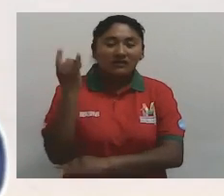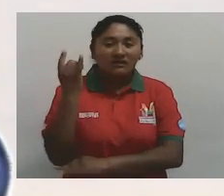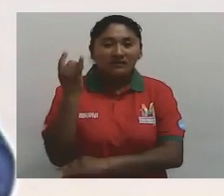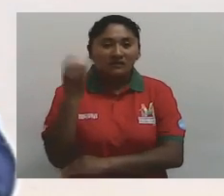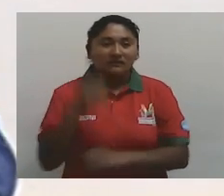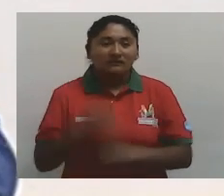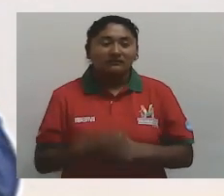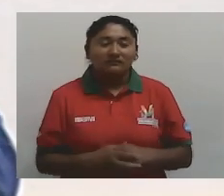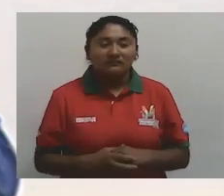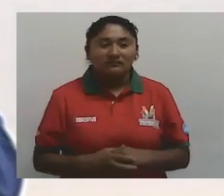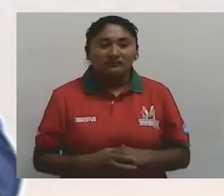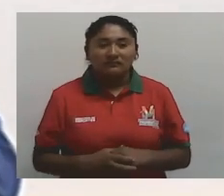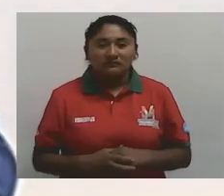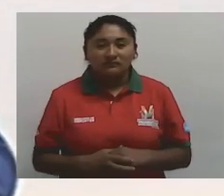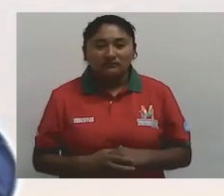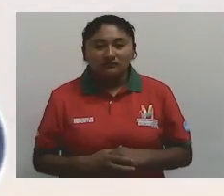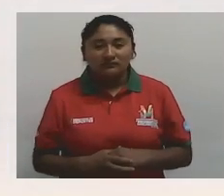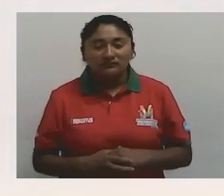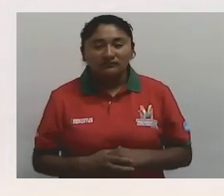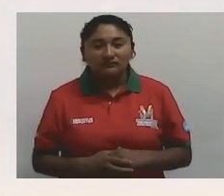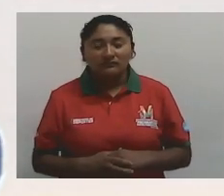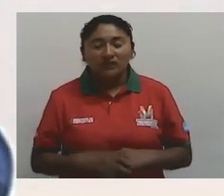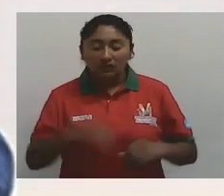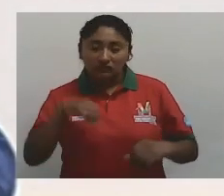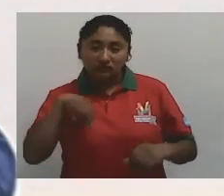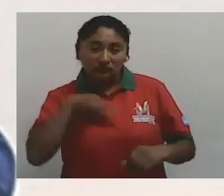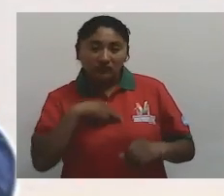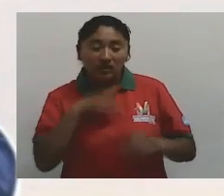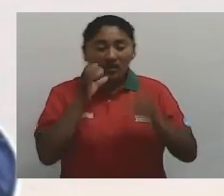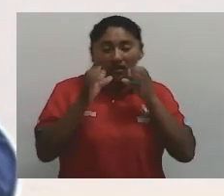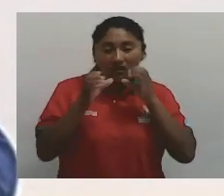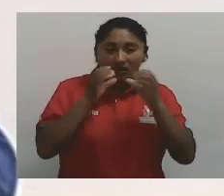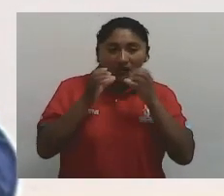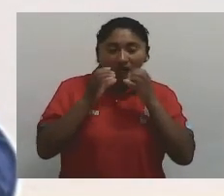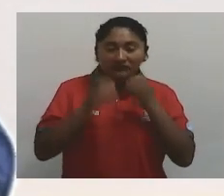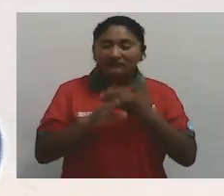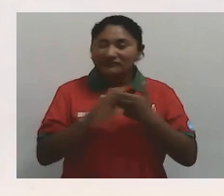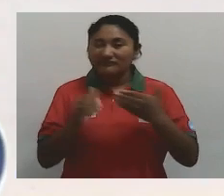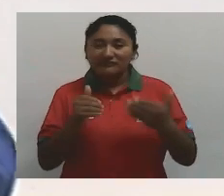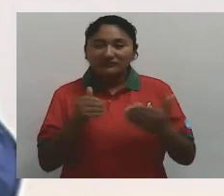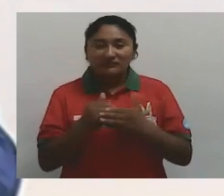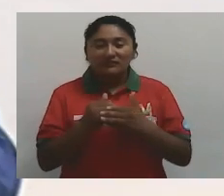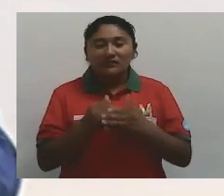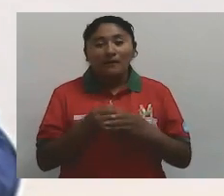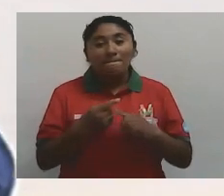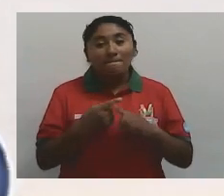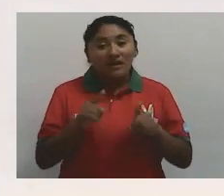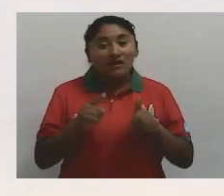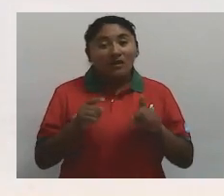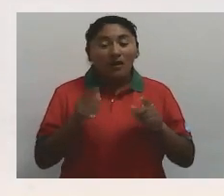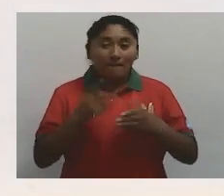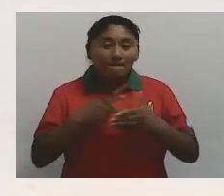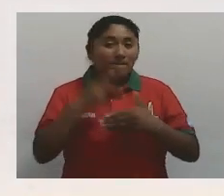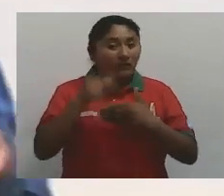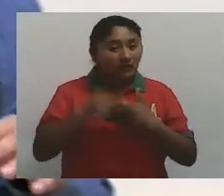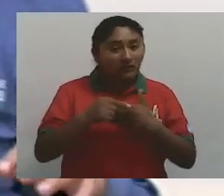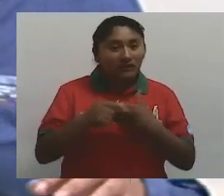a seguir comunicándoles sobre esto, pero el programa de capacitación nacional es amplio. Muchas gracias.